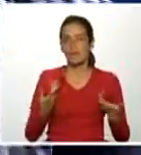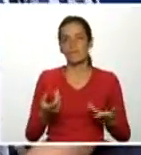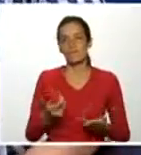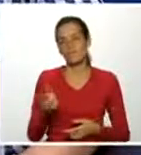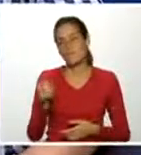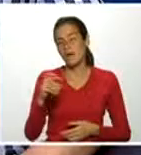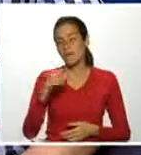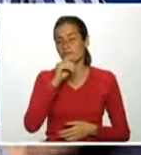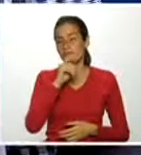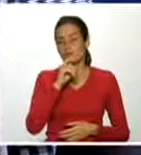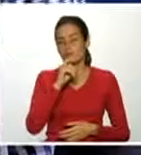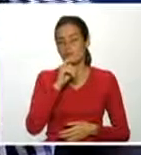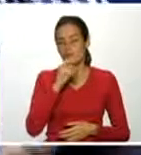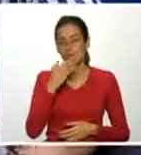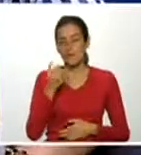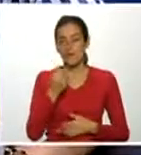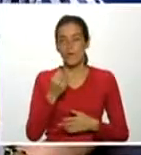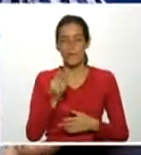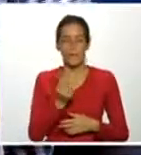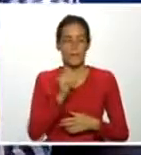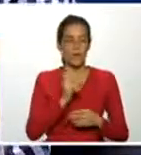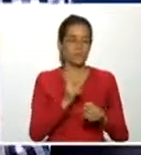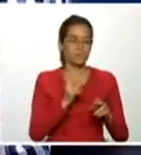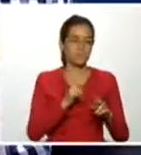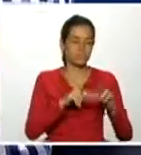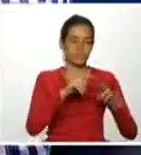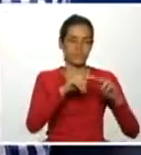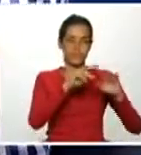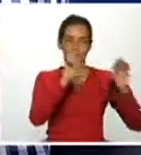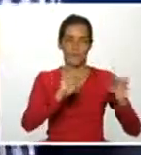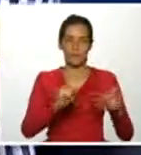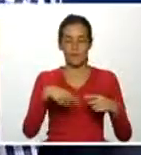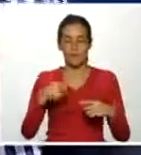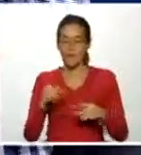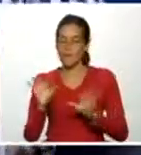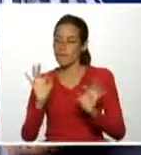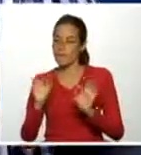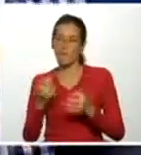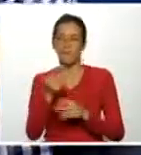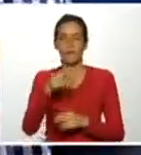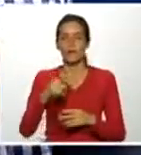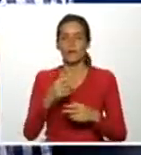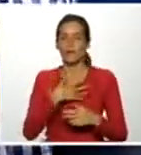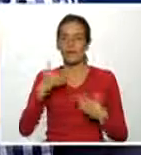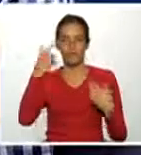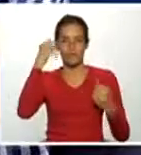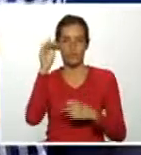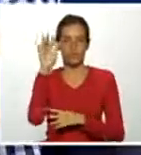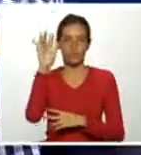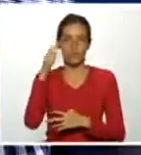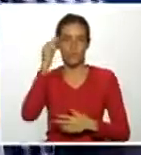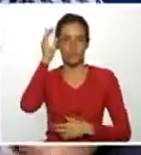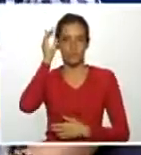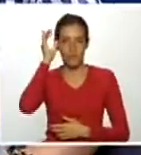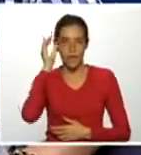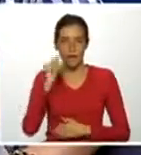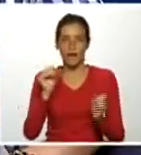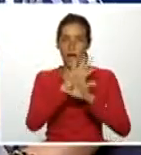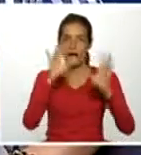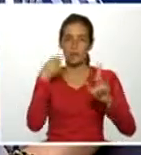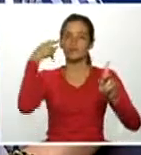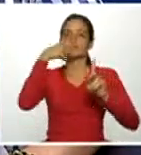quién asume ese desarrollo. Por ahí no consideramos que sea el camino, sino la gente. Primero la gente, con el conocimiento, con los objetivos